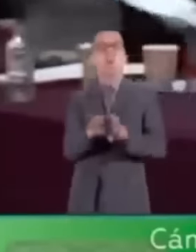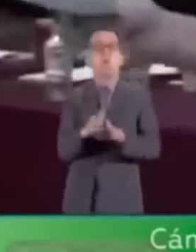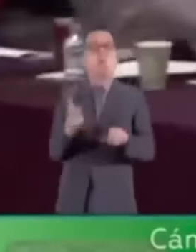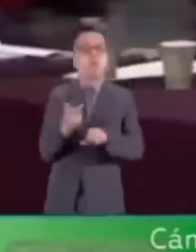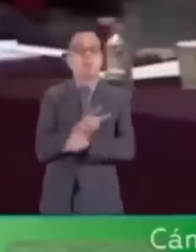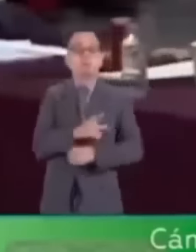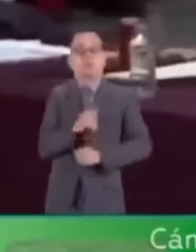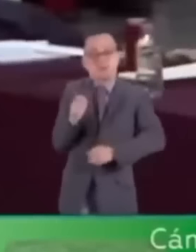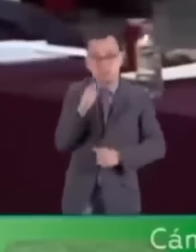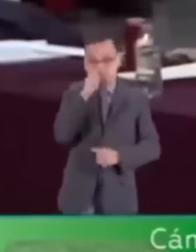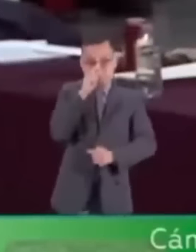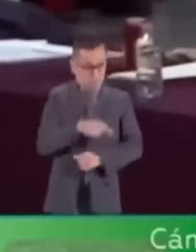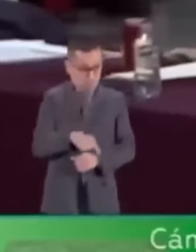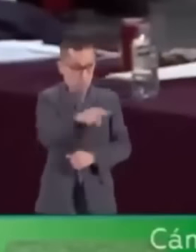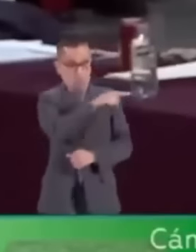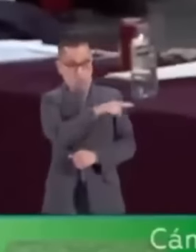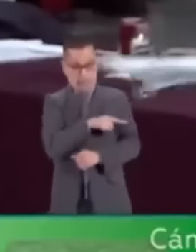que